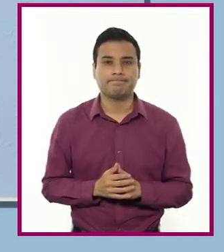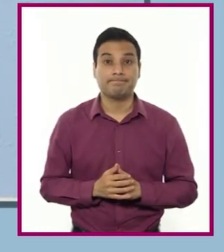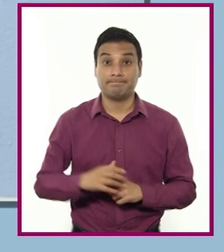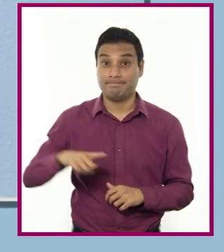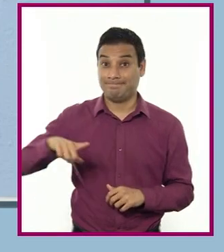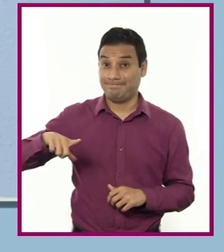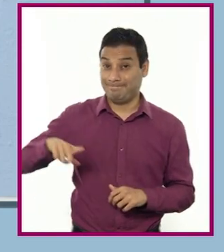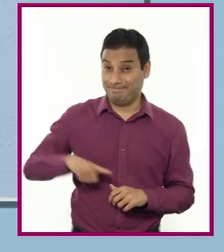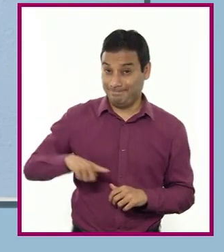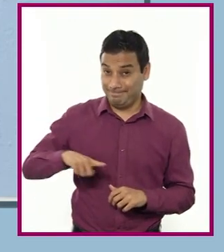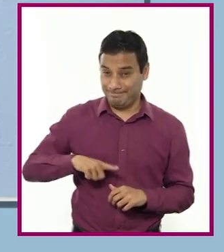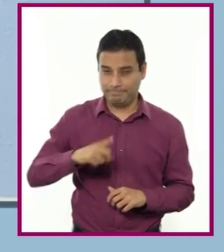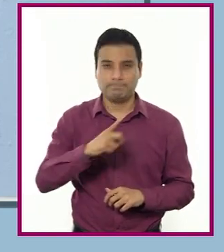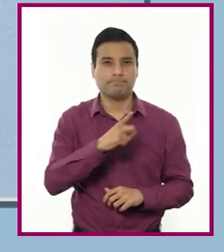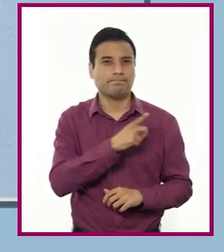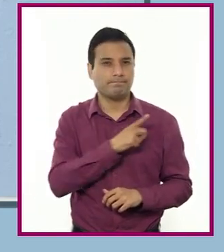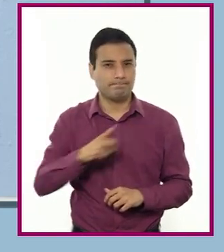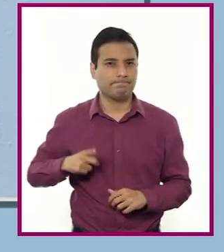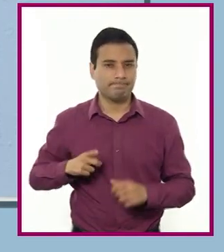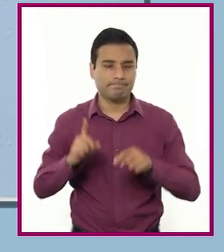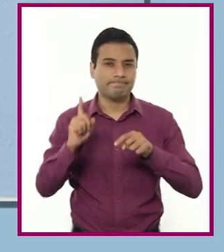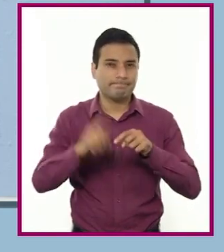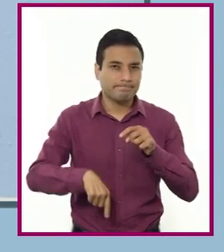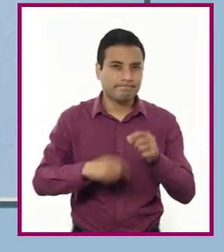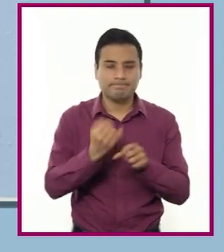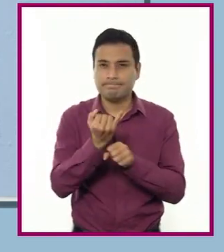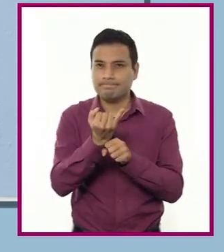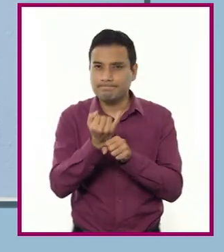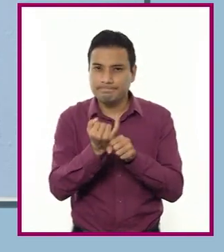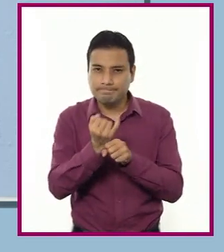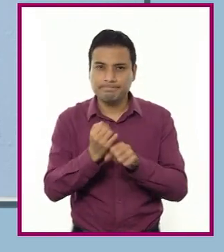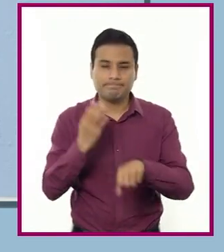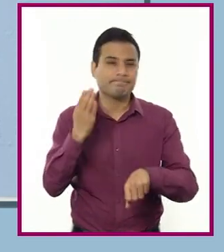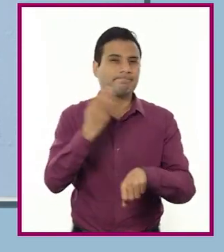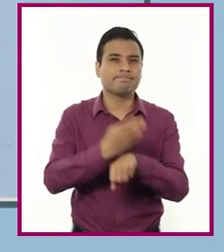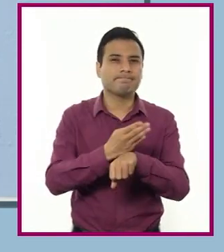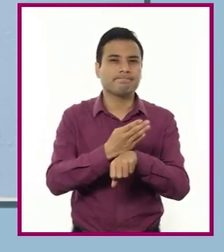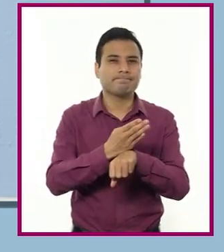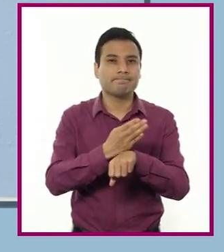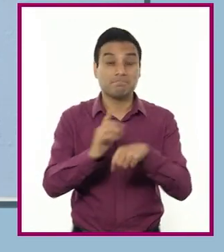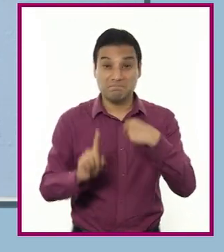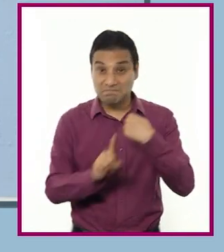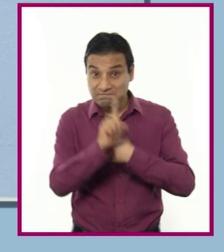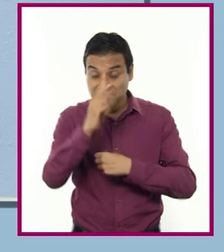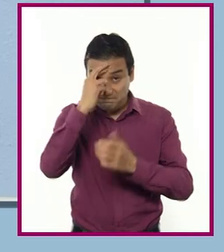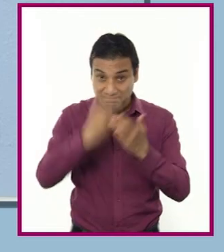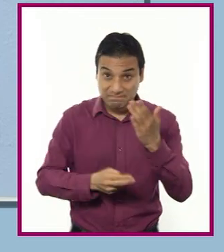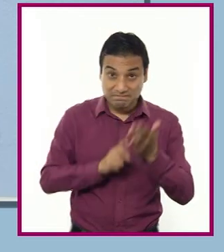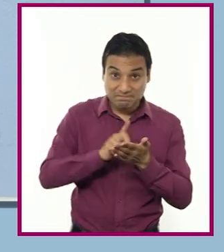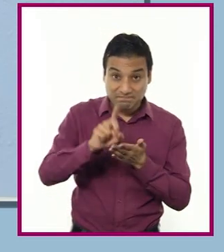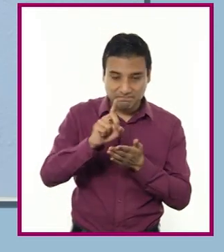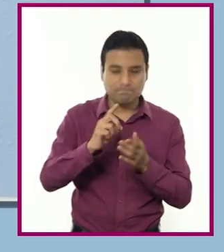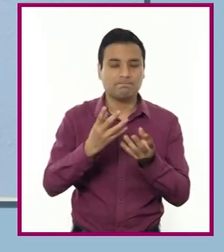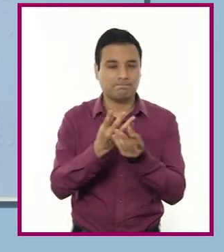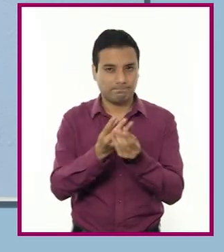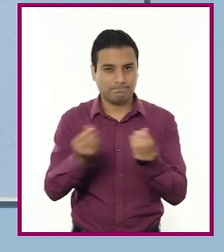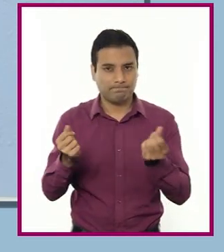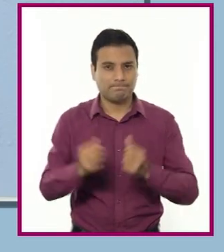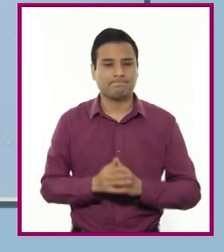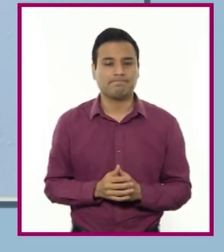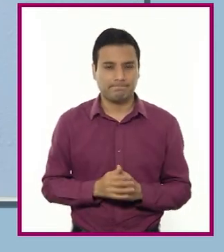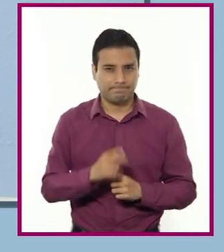Estado deberá prevenir, investigar, sancionar y reparar las violaciones a los derechos humanos en